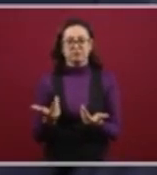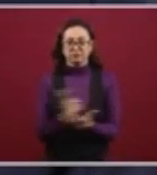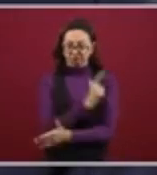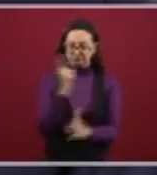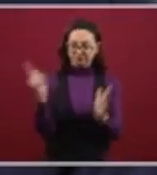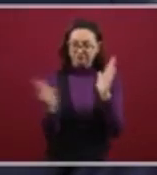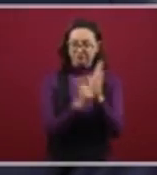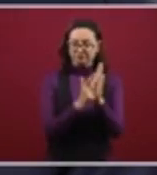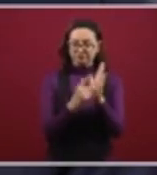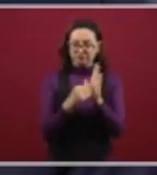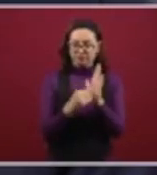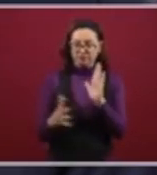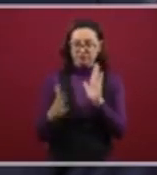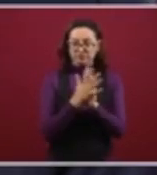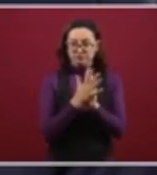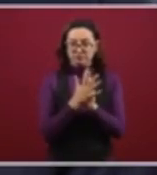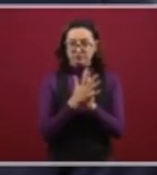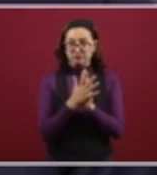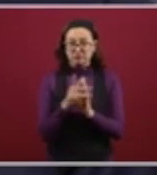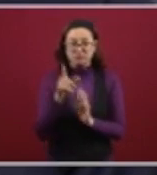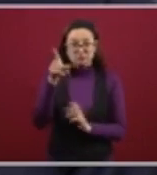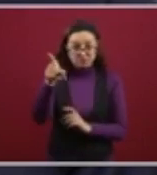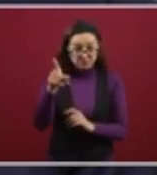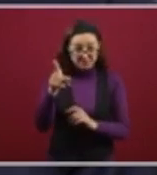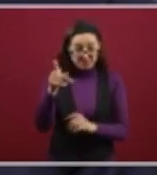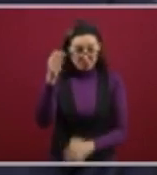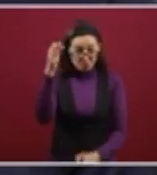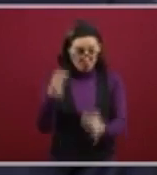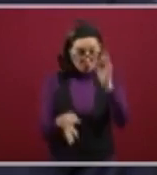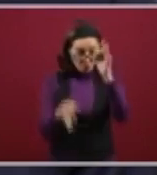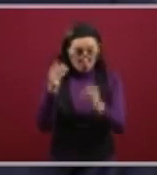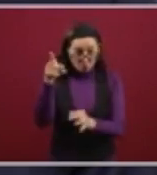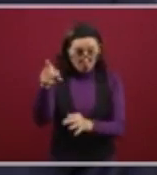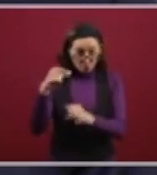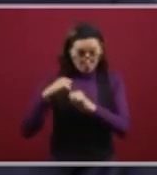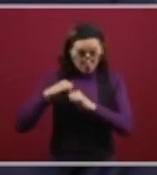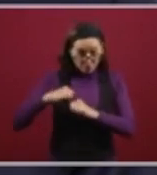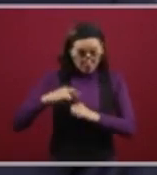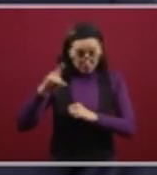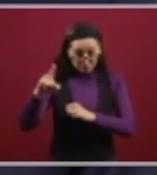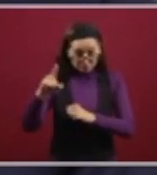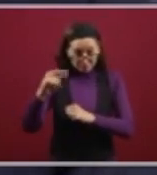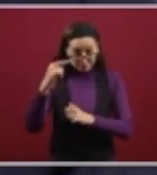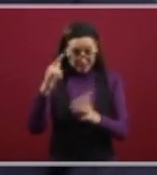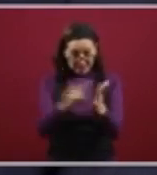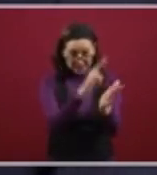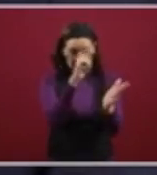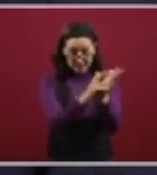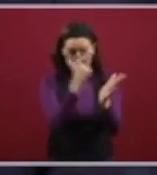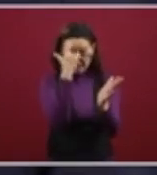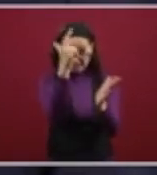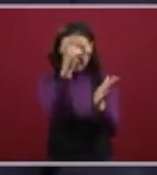legislar, que no es función del poder judicial, entonces